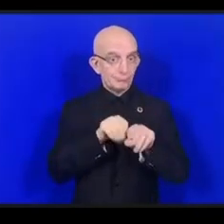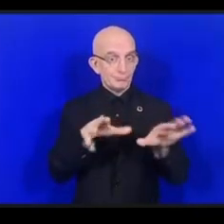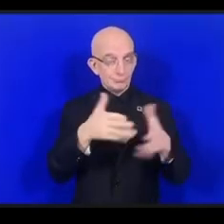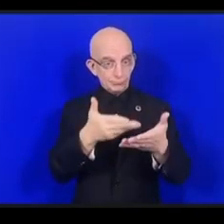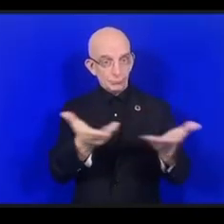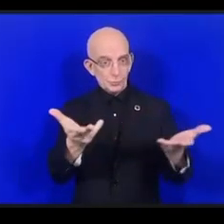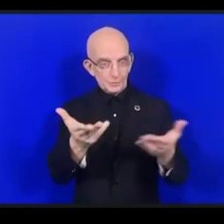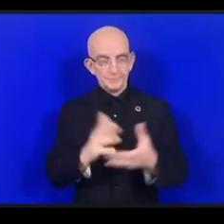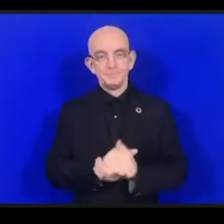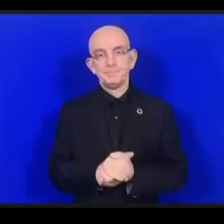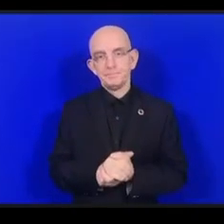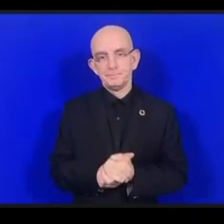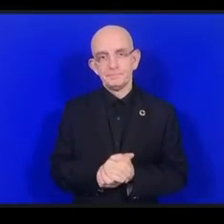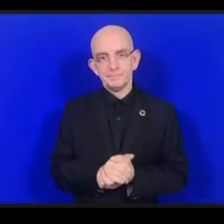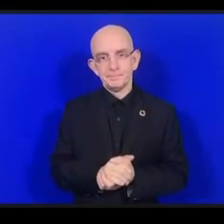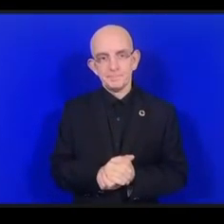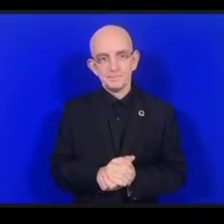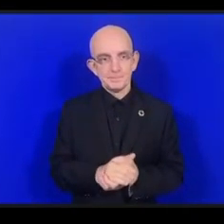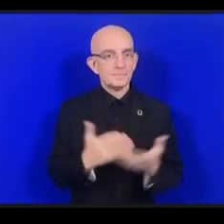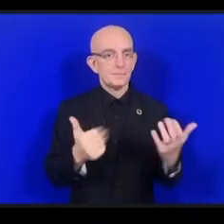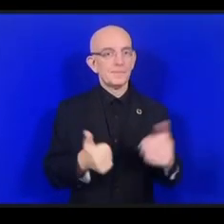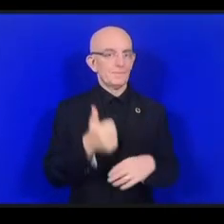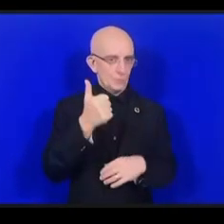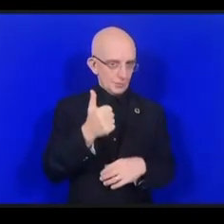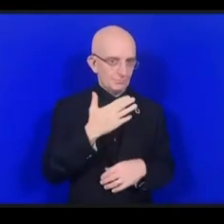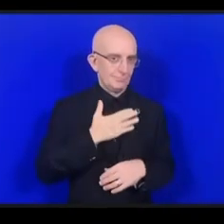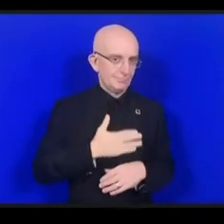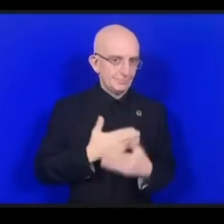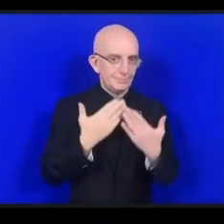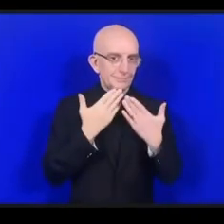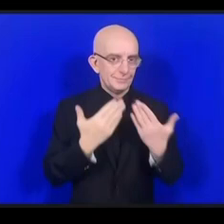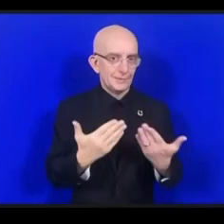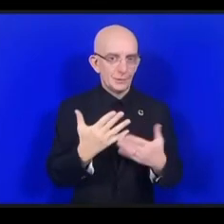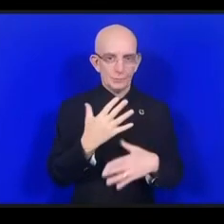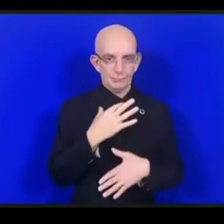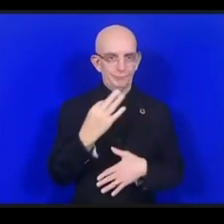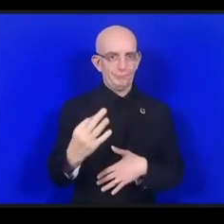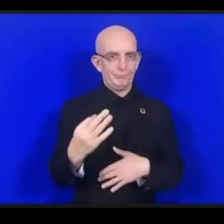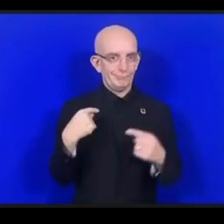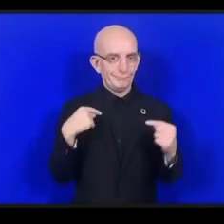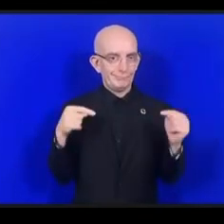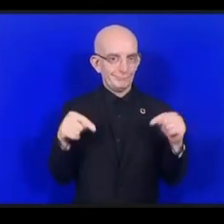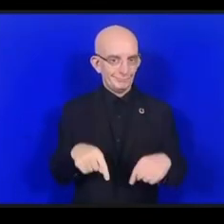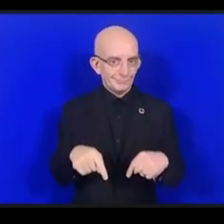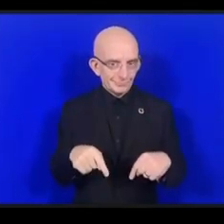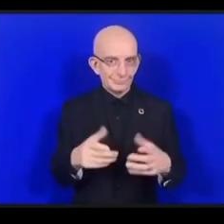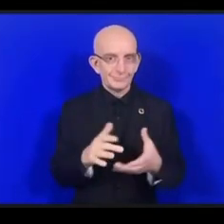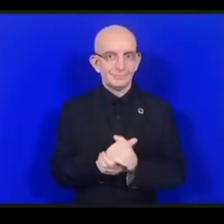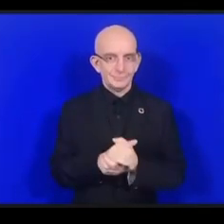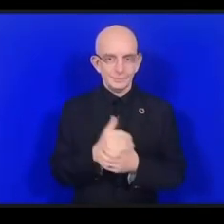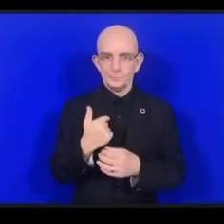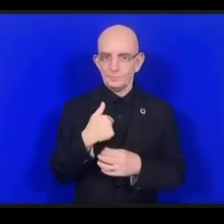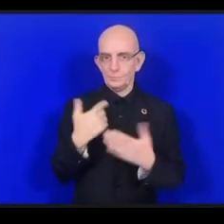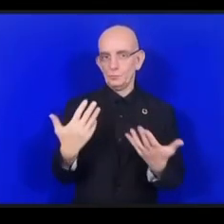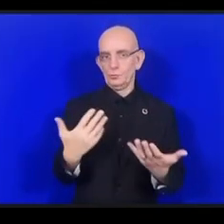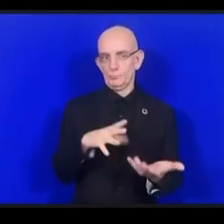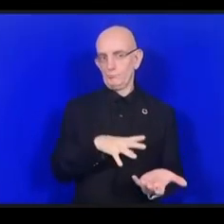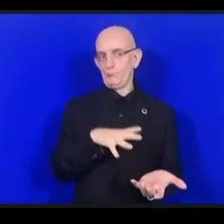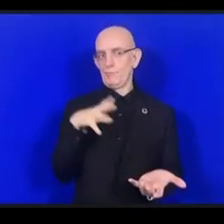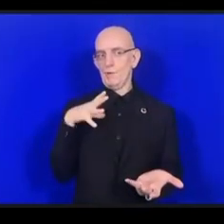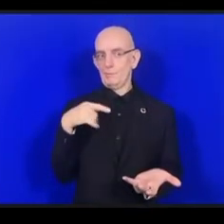el la gobernanza de internet Muchísimas gracias por haberme invitado y para mí es un orgullo